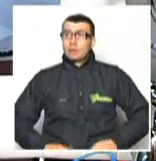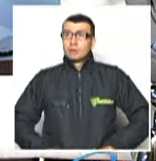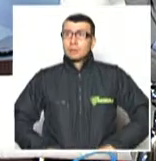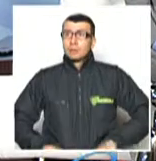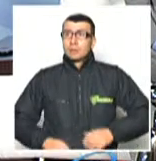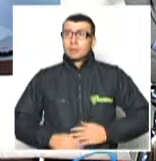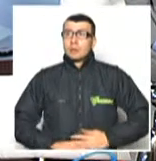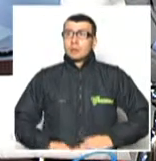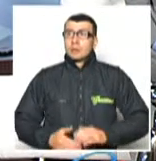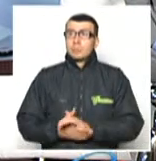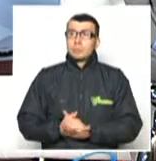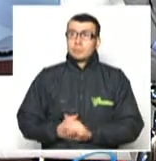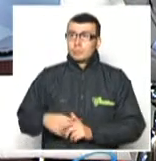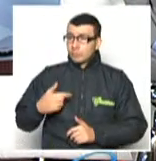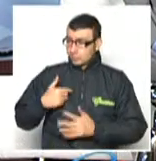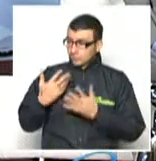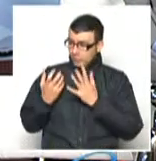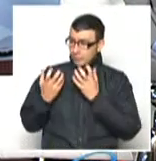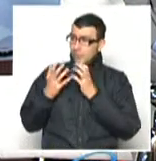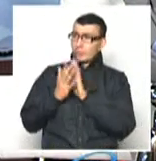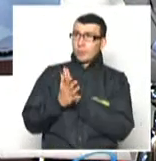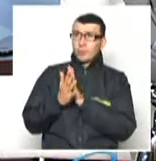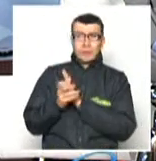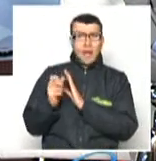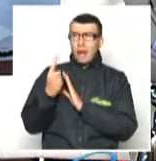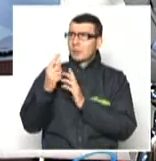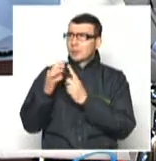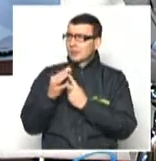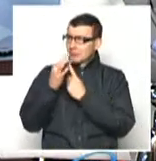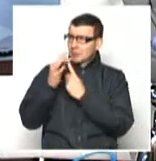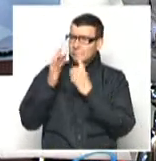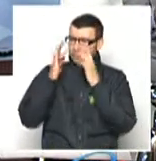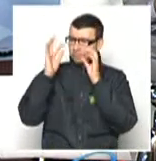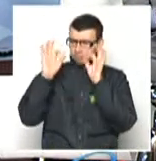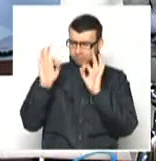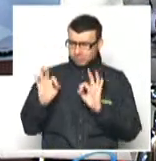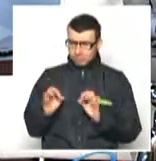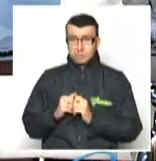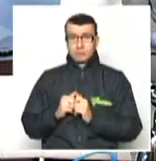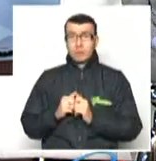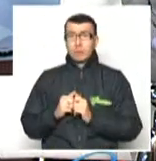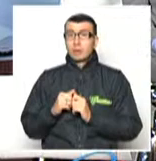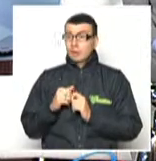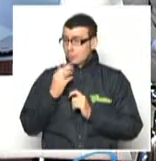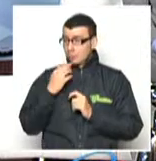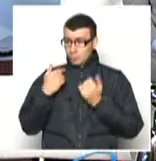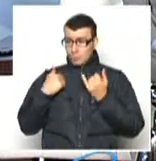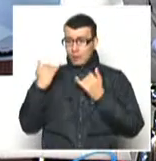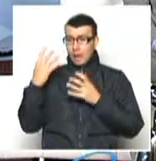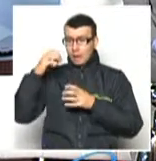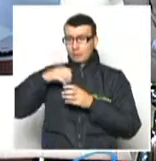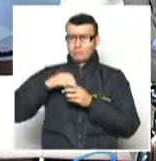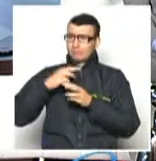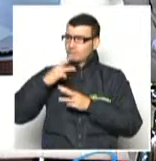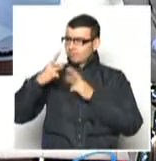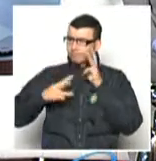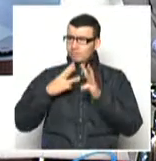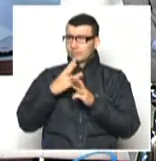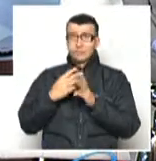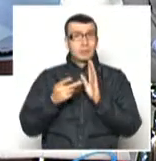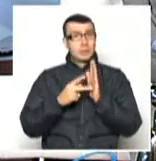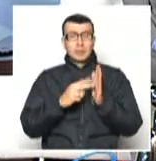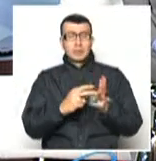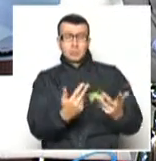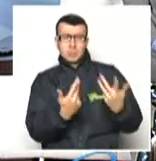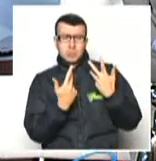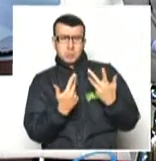vea, yo le cuento que esto es un cuento espectacular. Llegar al mundo en el que yo estoy ha tenido un entrenamiento muy grande,